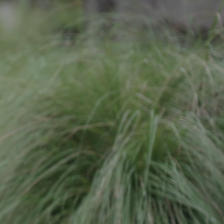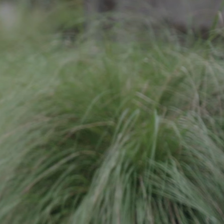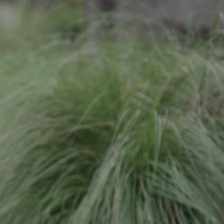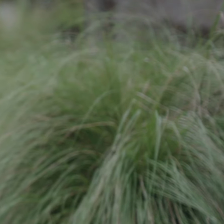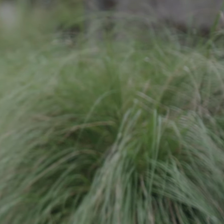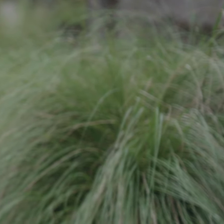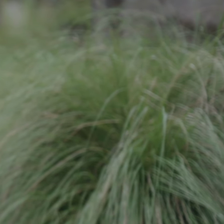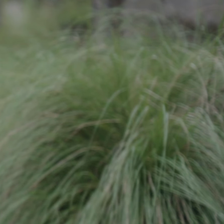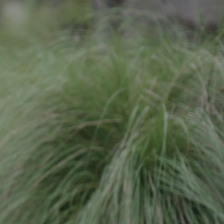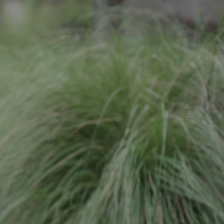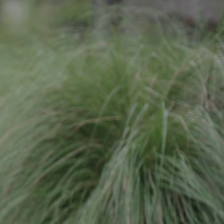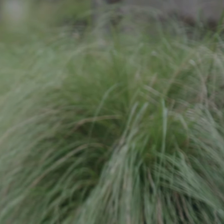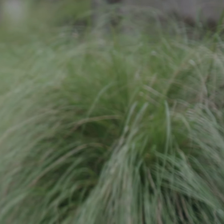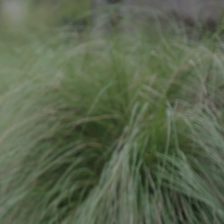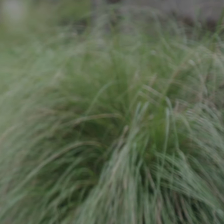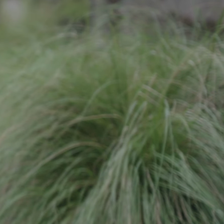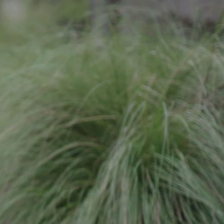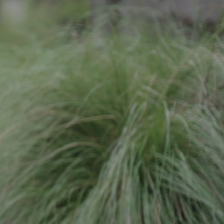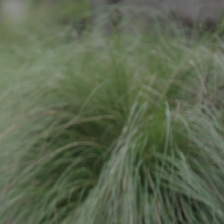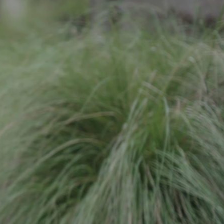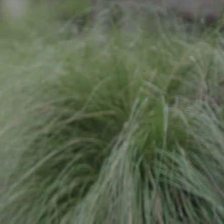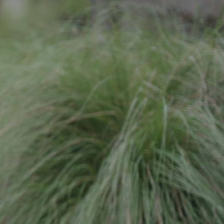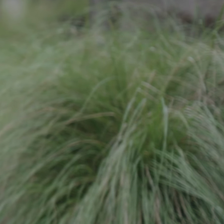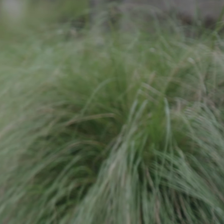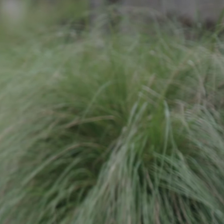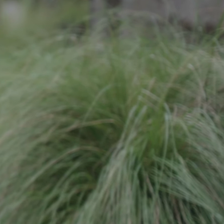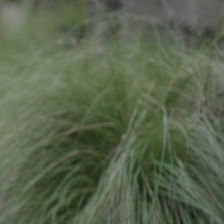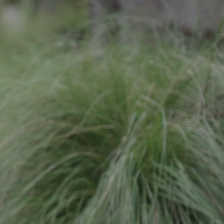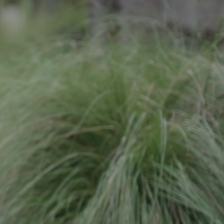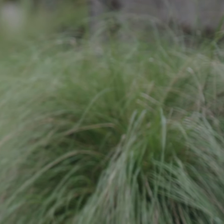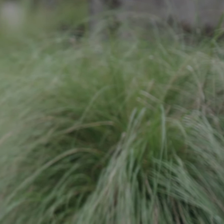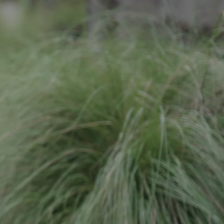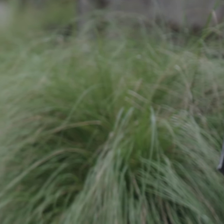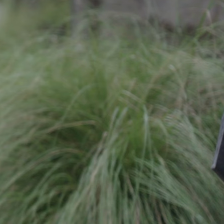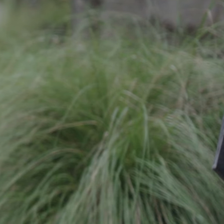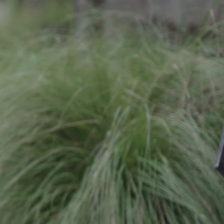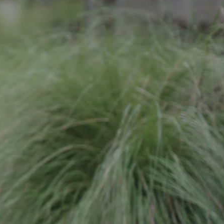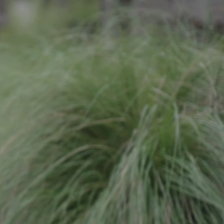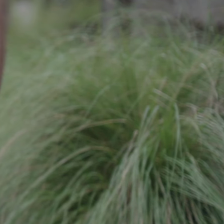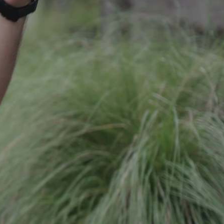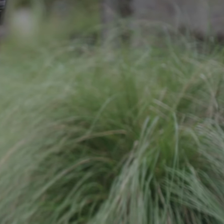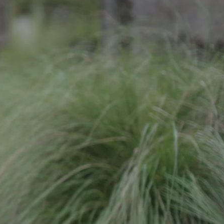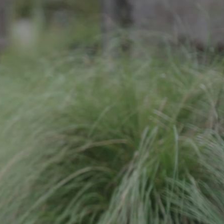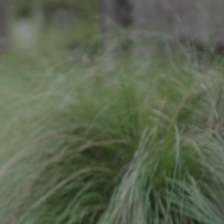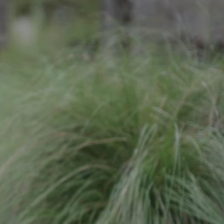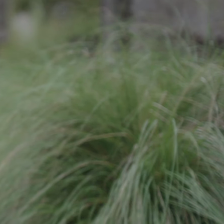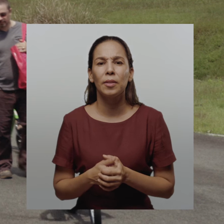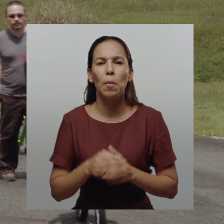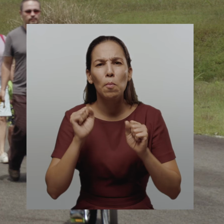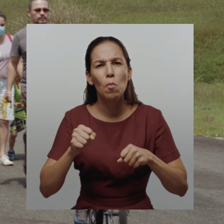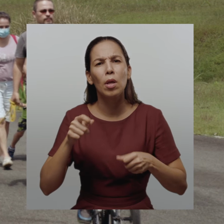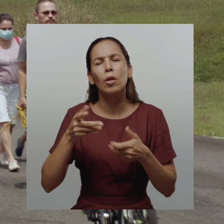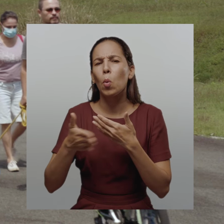Sí, bueno. Lo que más me ha gustado del Parque de la Libertad es realmente que es